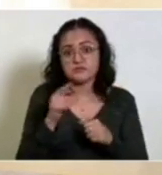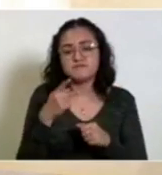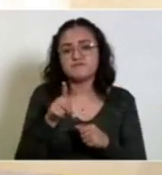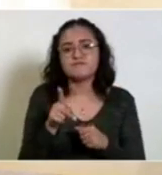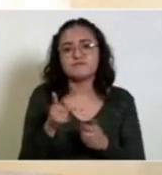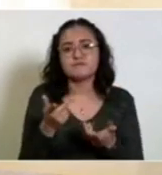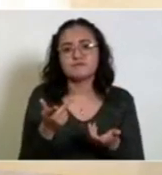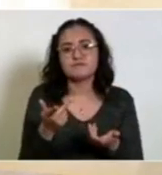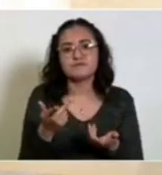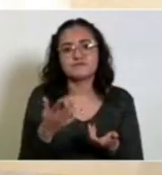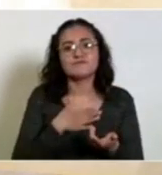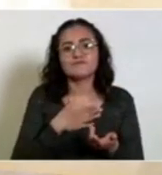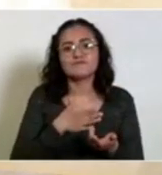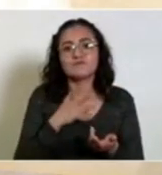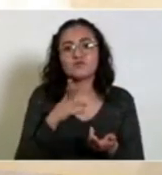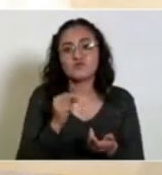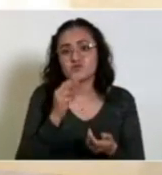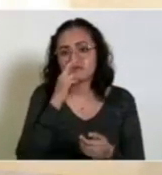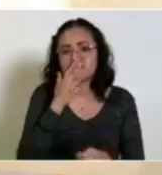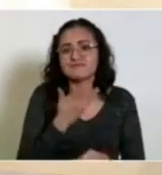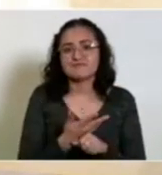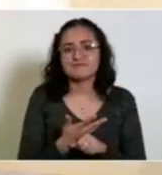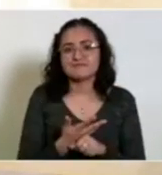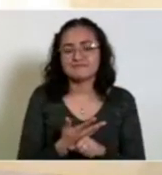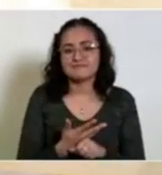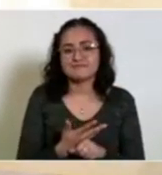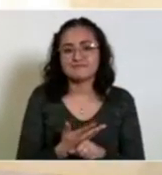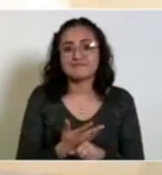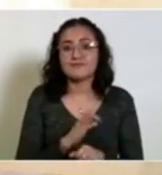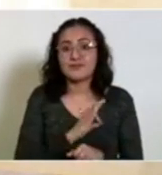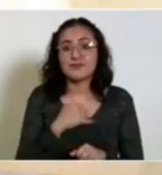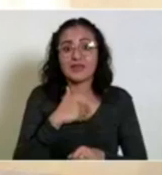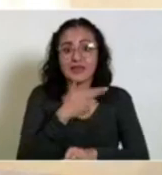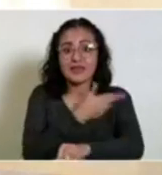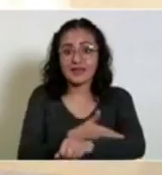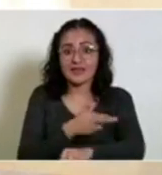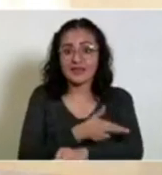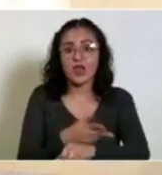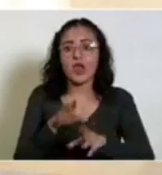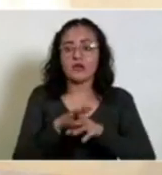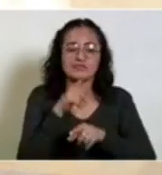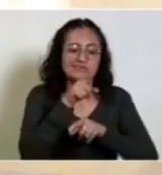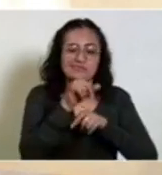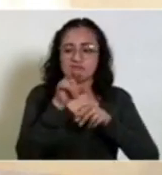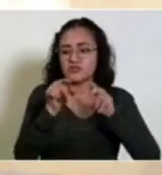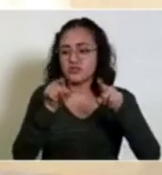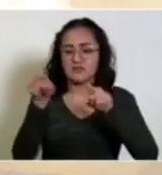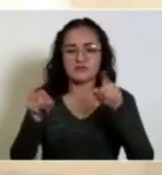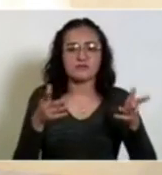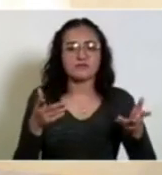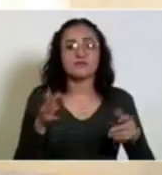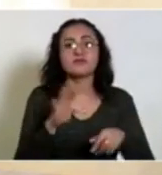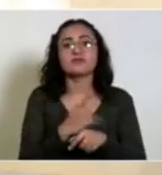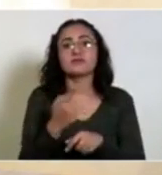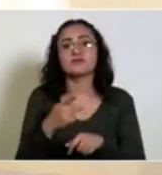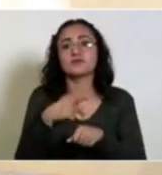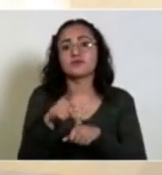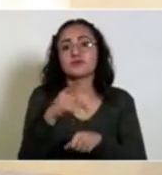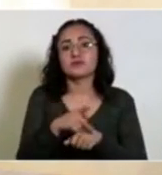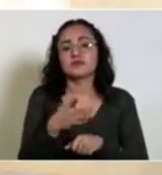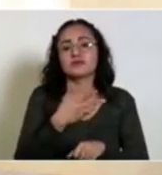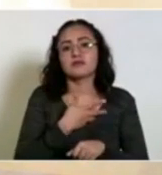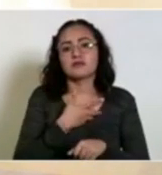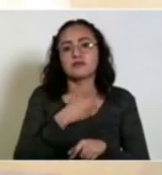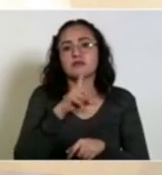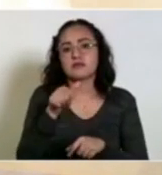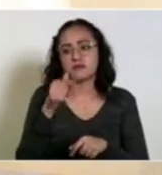tenemos injerencia en poderlo resolver porque el riesgo sería tener